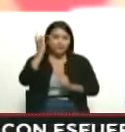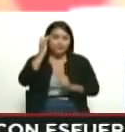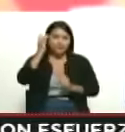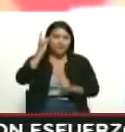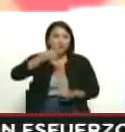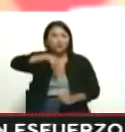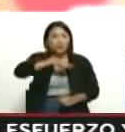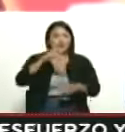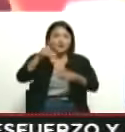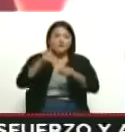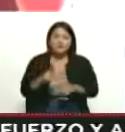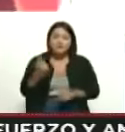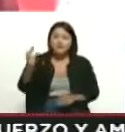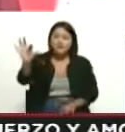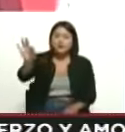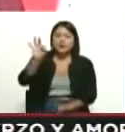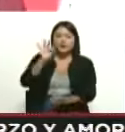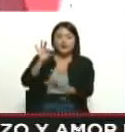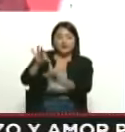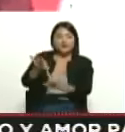decidimos tener un solo candidato.